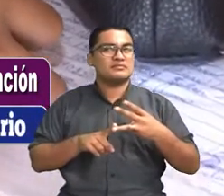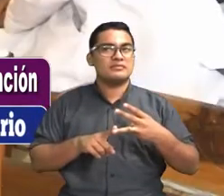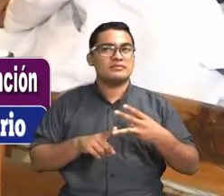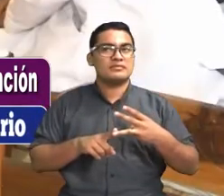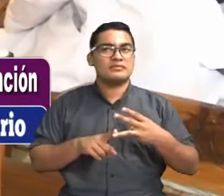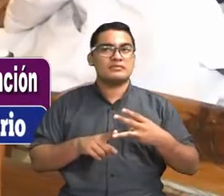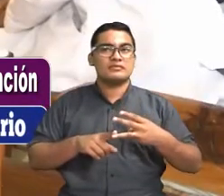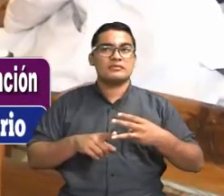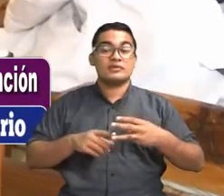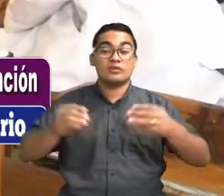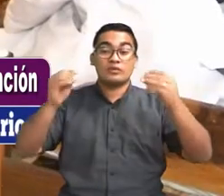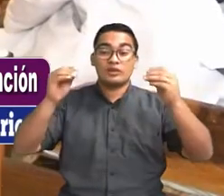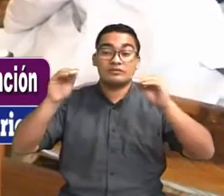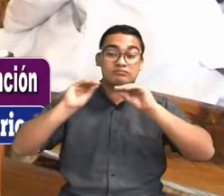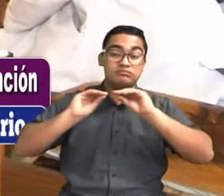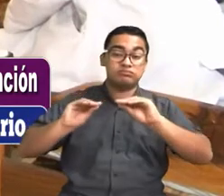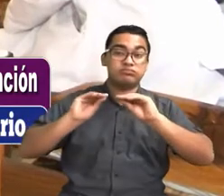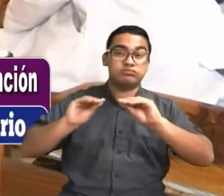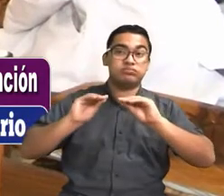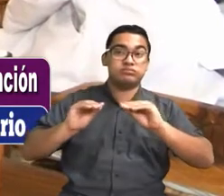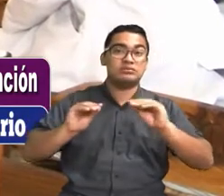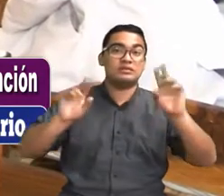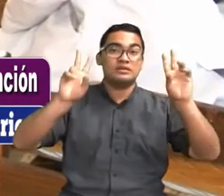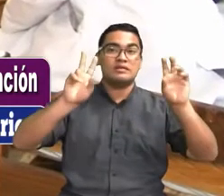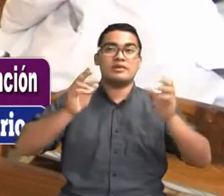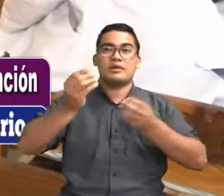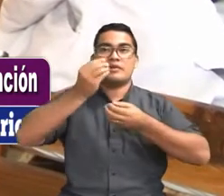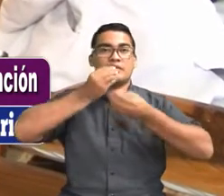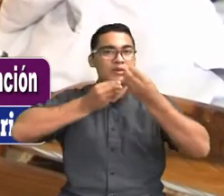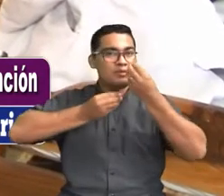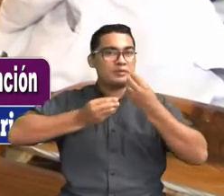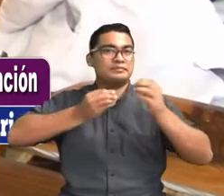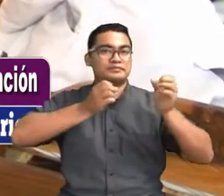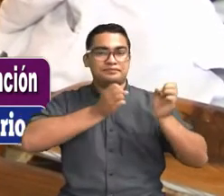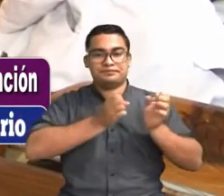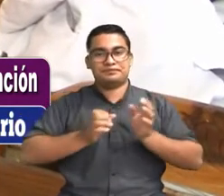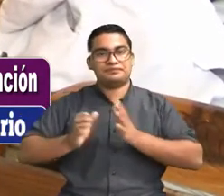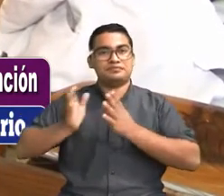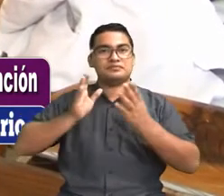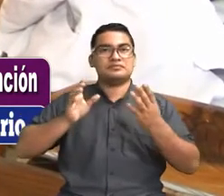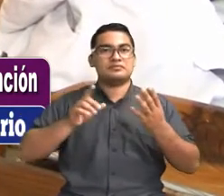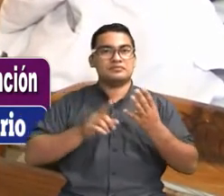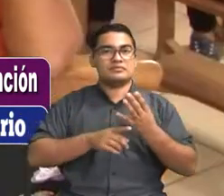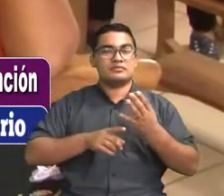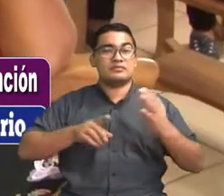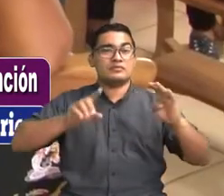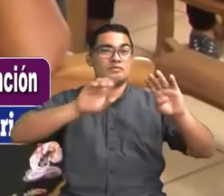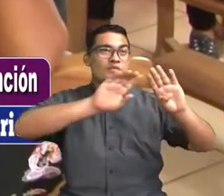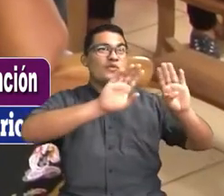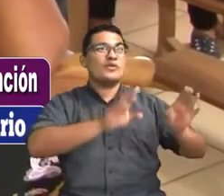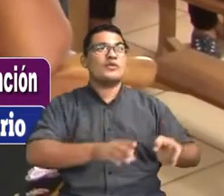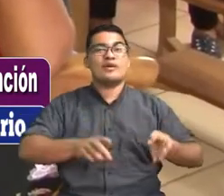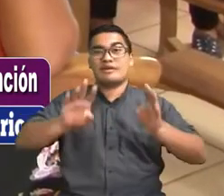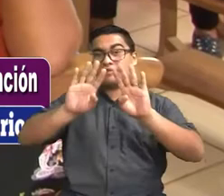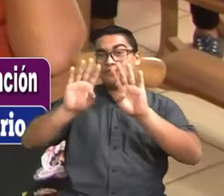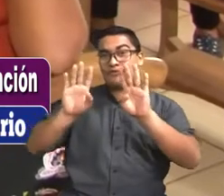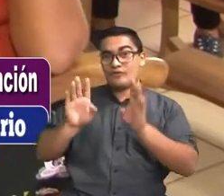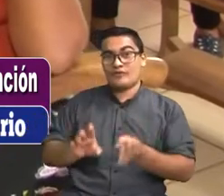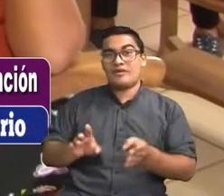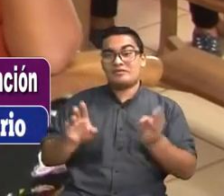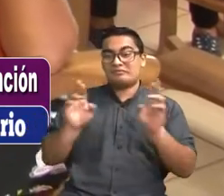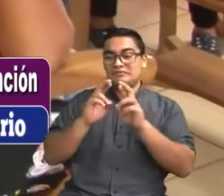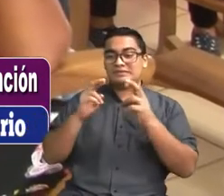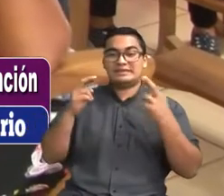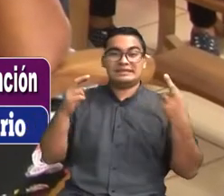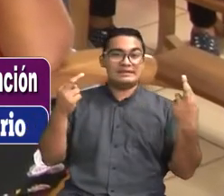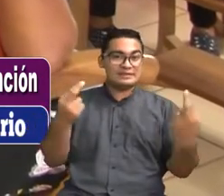educación, de formación también, de la parte nutricional. Y el encuentro que realizan entre ellas en pantalla ahora mismo, sí, estamos viendo ese encuentro